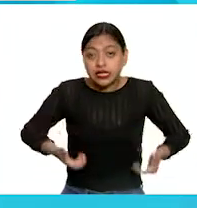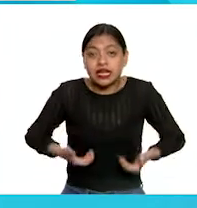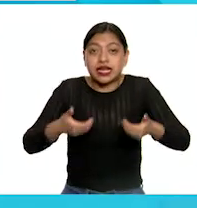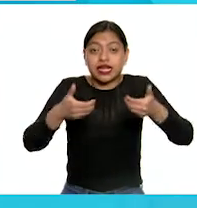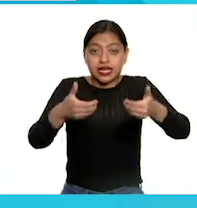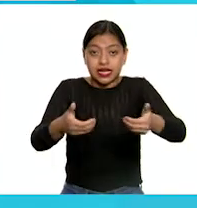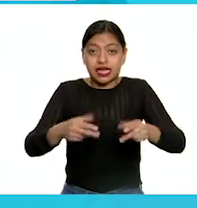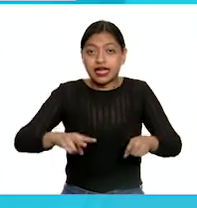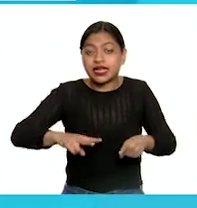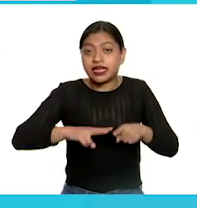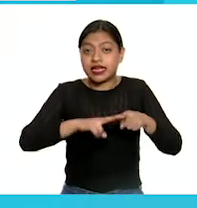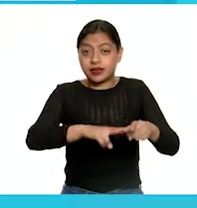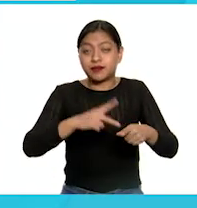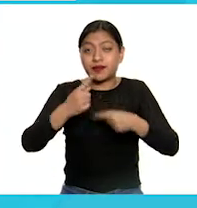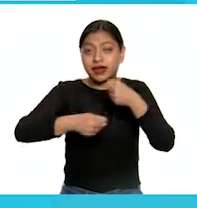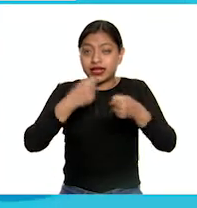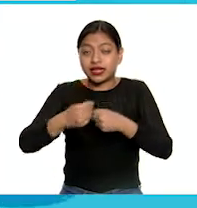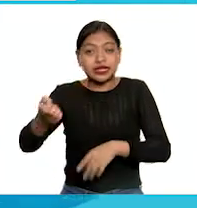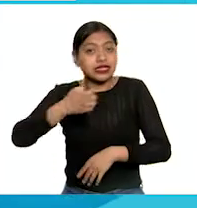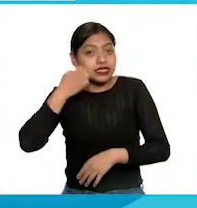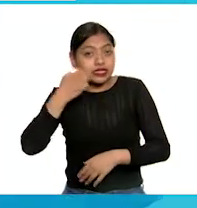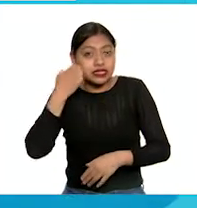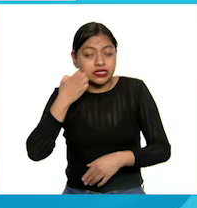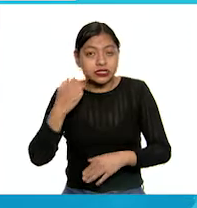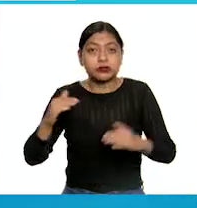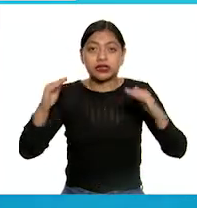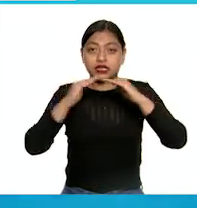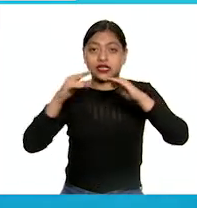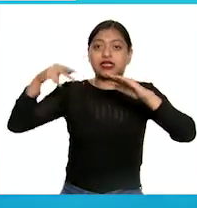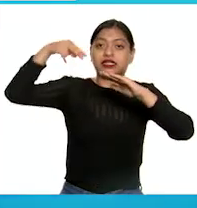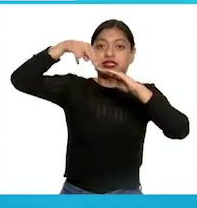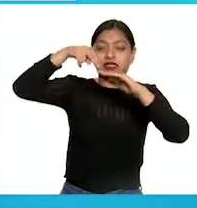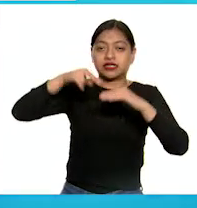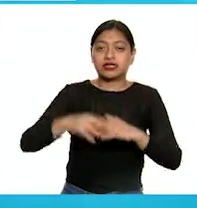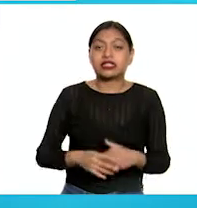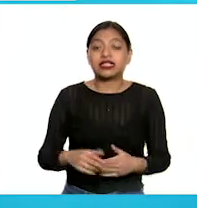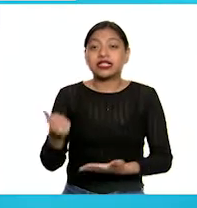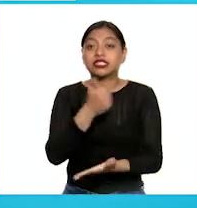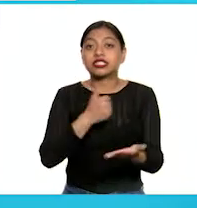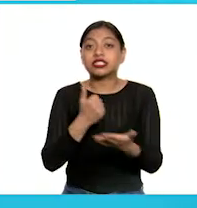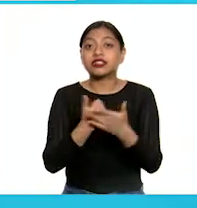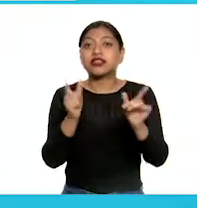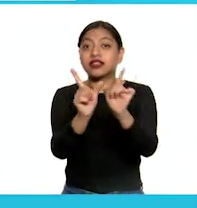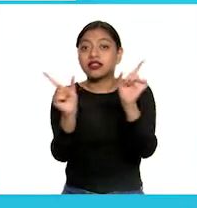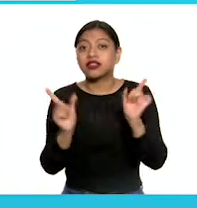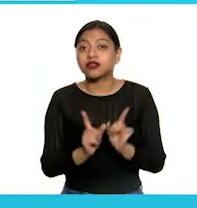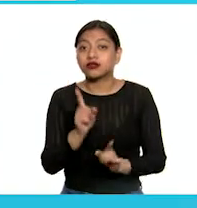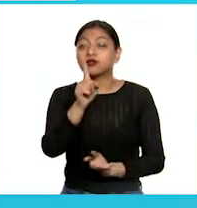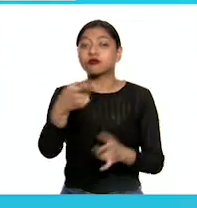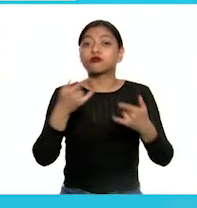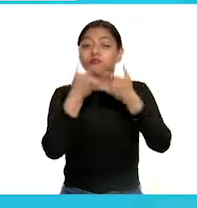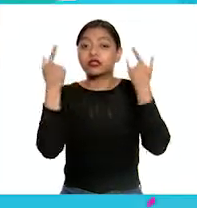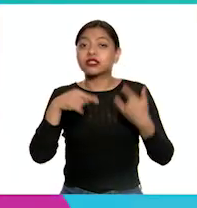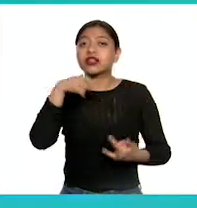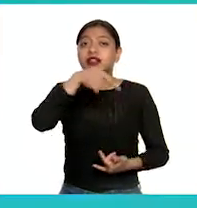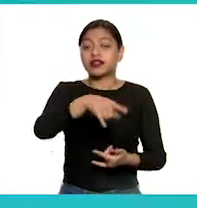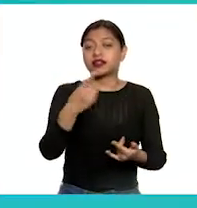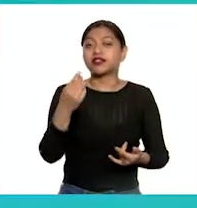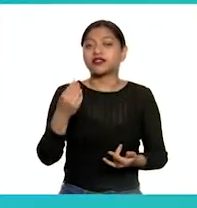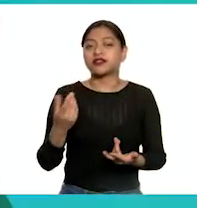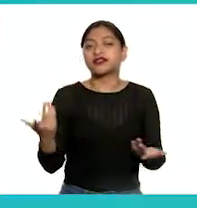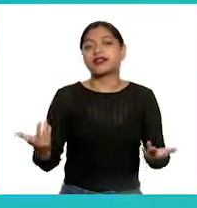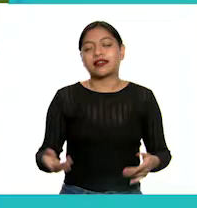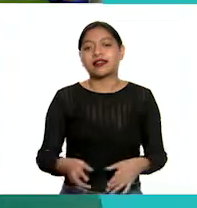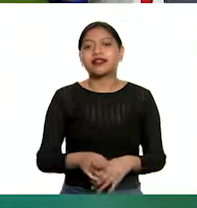el parque, una tienda, la escuela, la azotea, una ciudad, un lago. ¿Dónde les gustaría? La